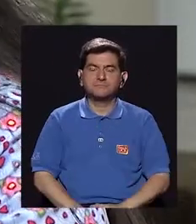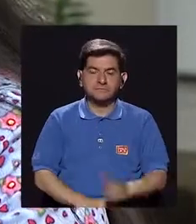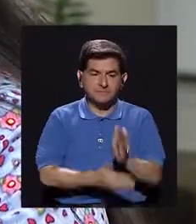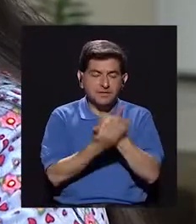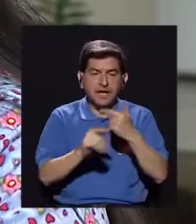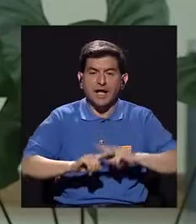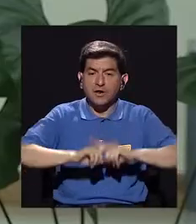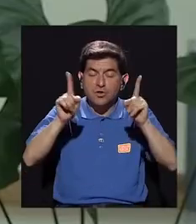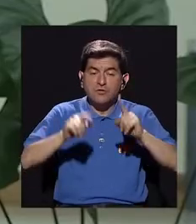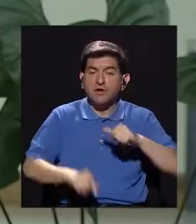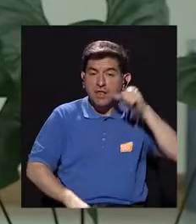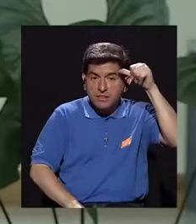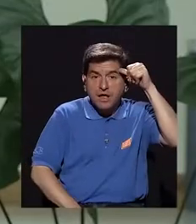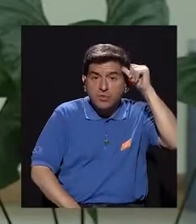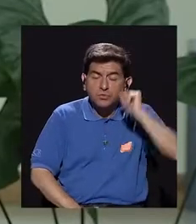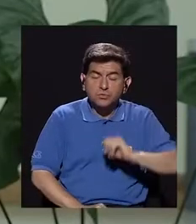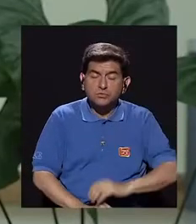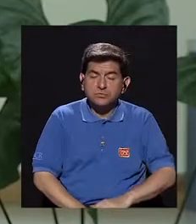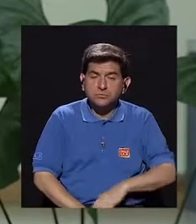¿Hay algo diferente en adultos?